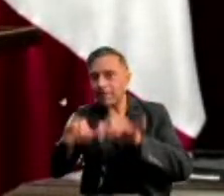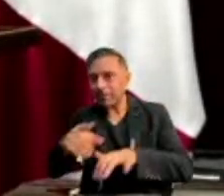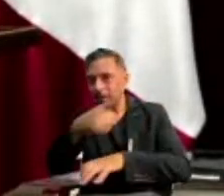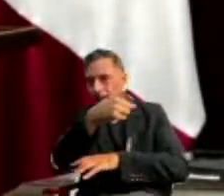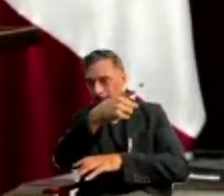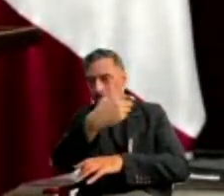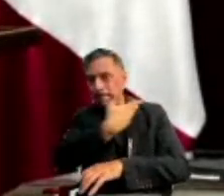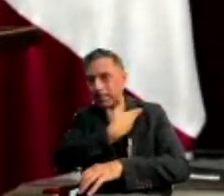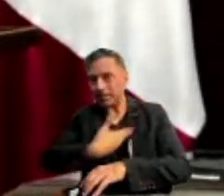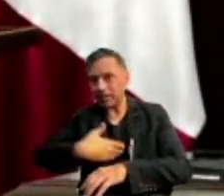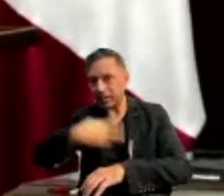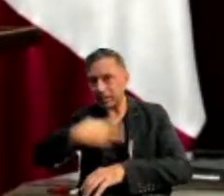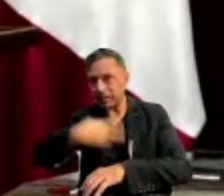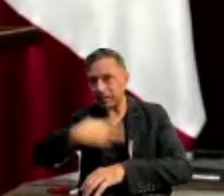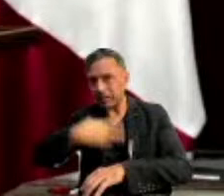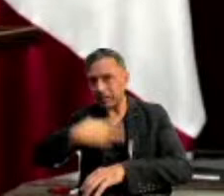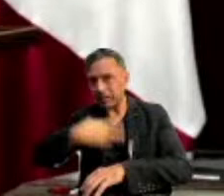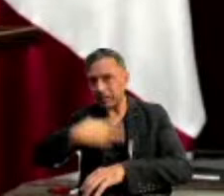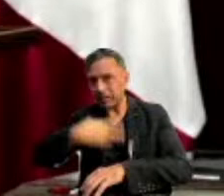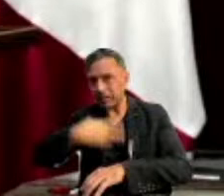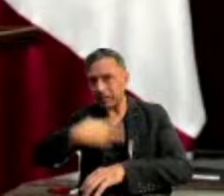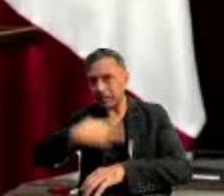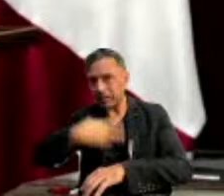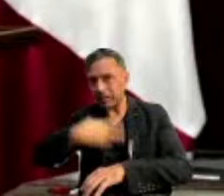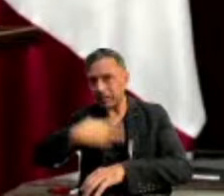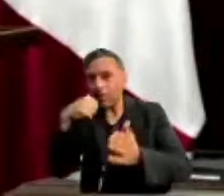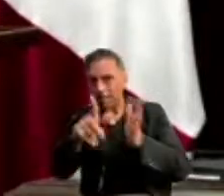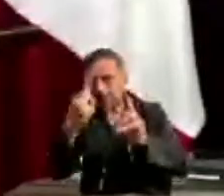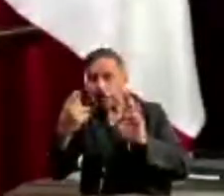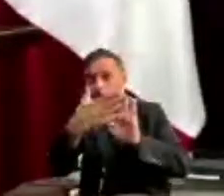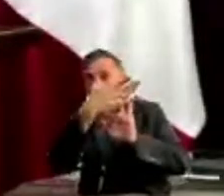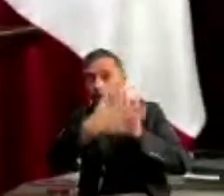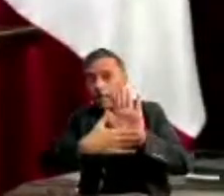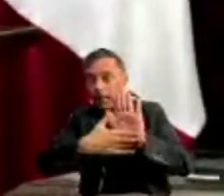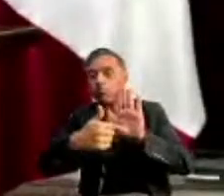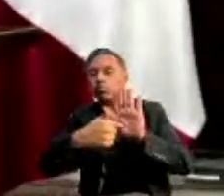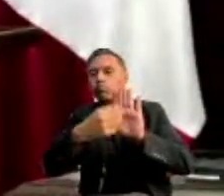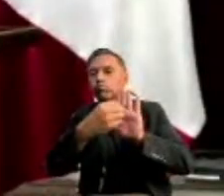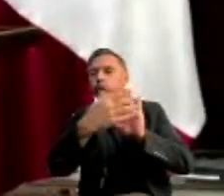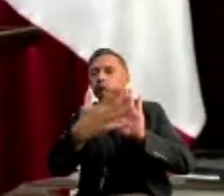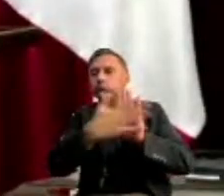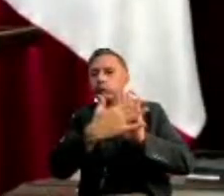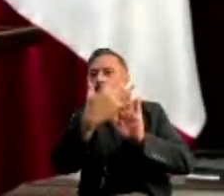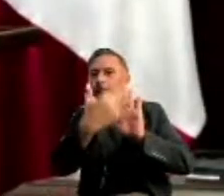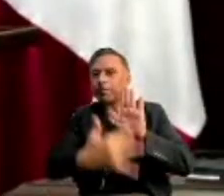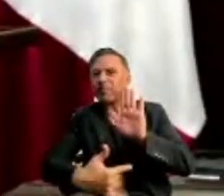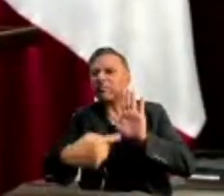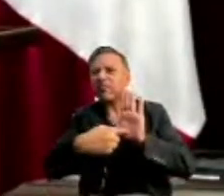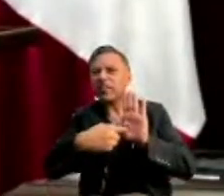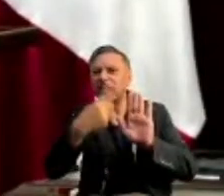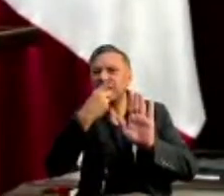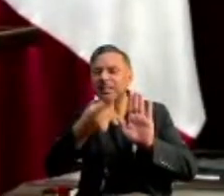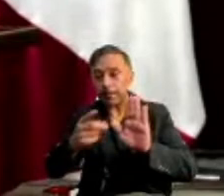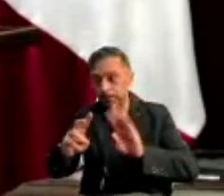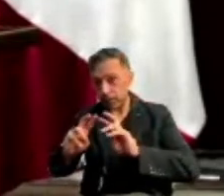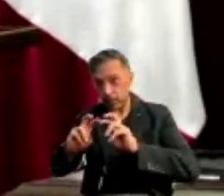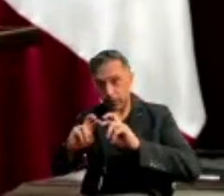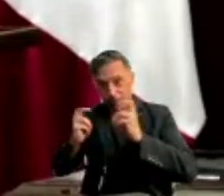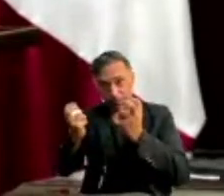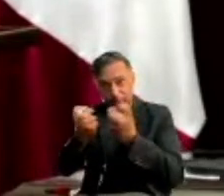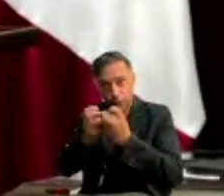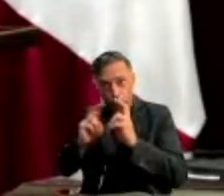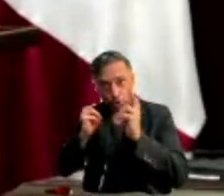en el periódico El Universal, explicando que las medidas acordadas por la Unión no eran un